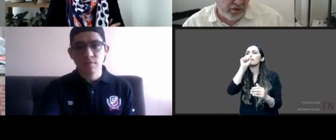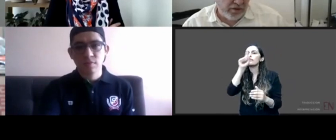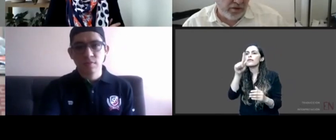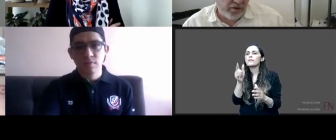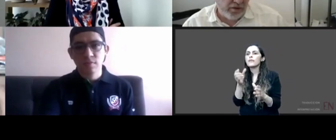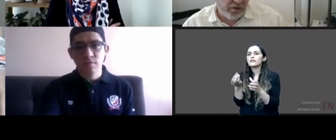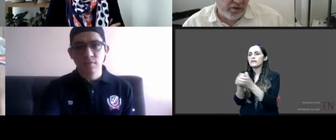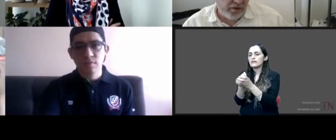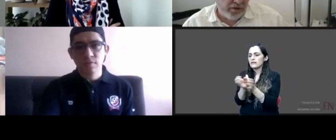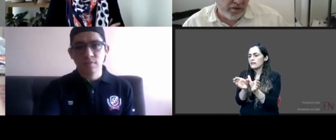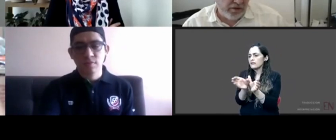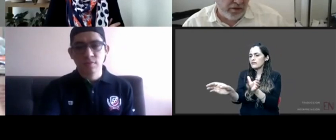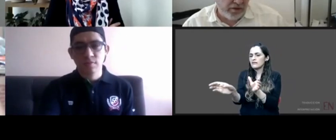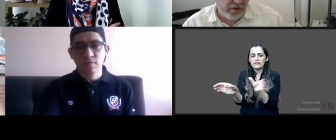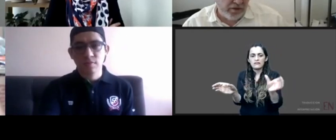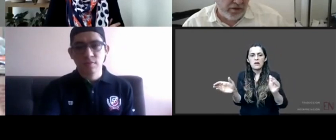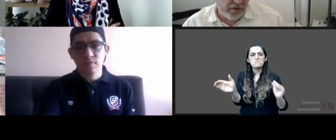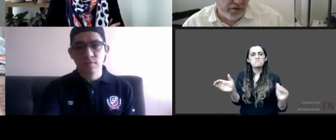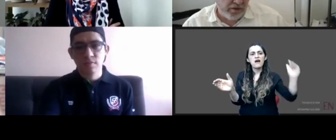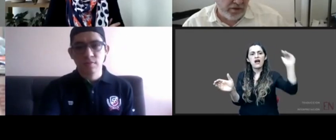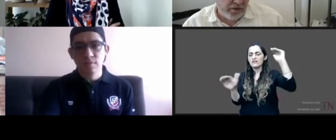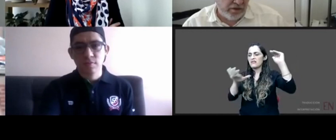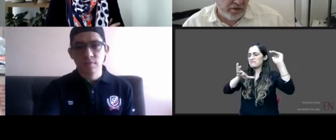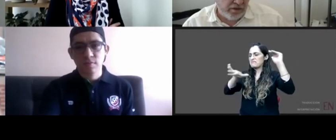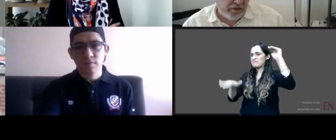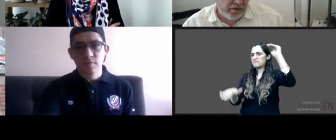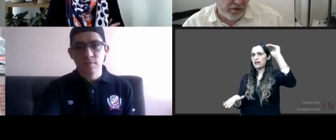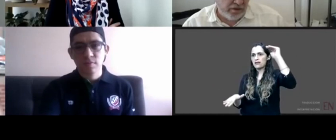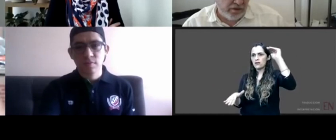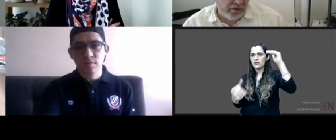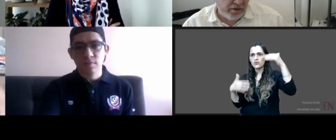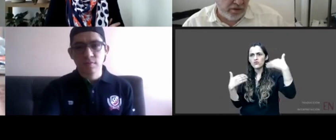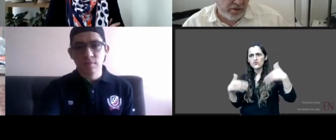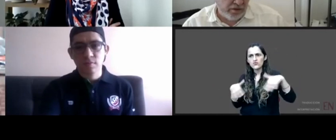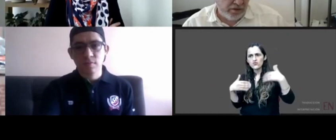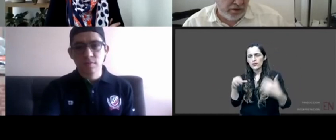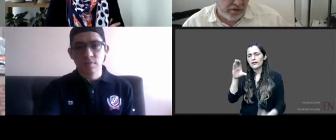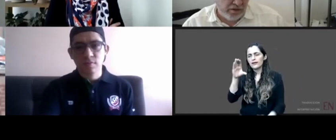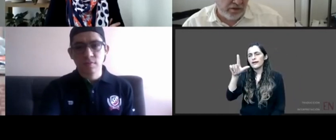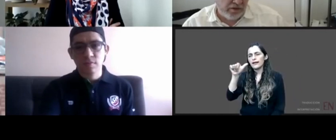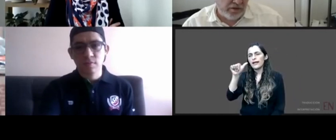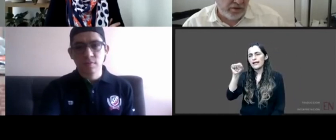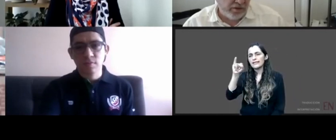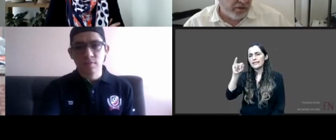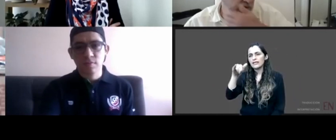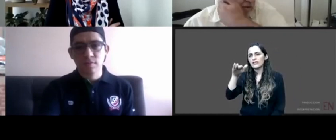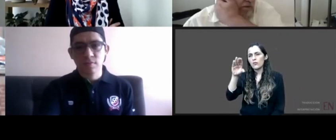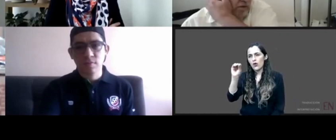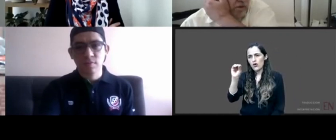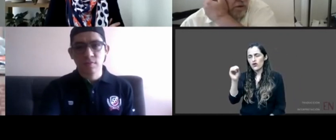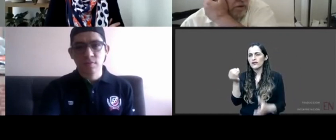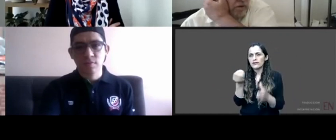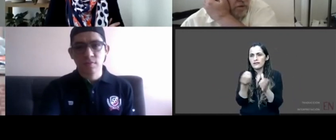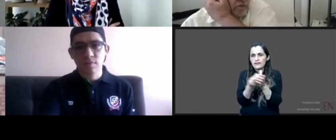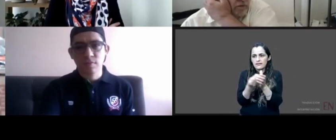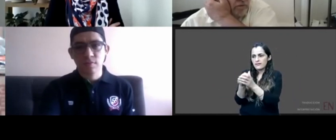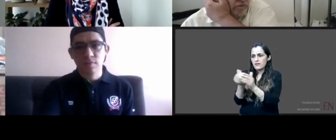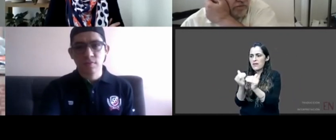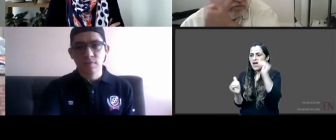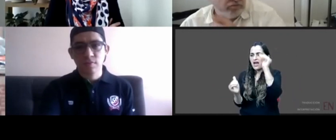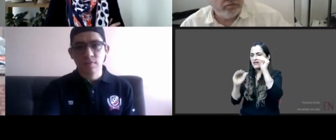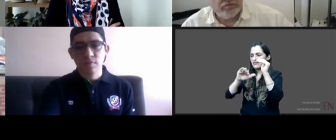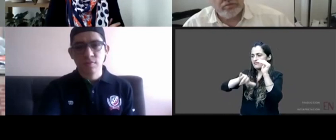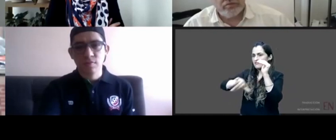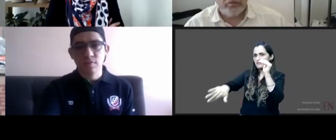clasismo estructural que también está en algo tan delicado como el acceso a la justicia. Nos estabas empezando a